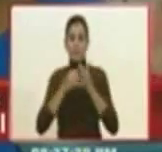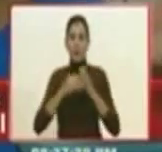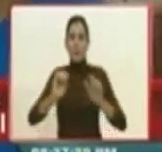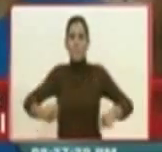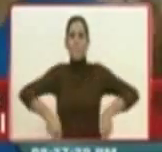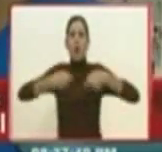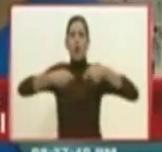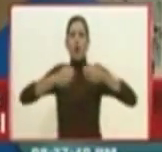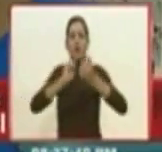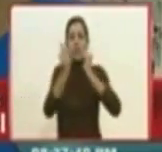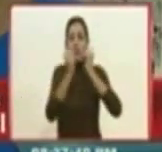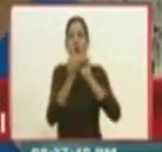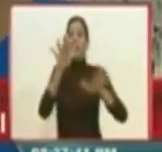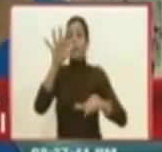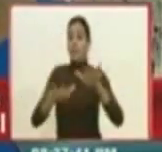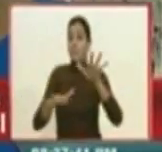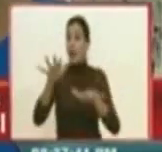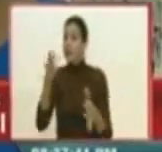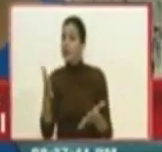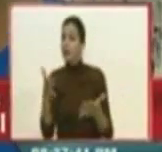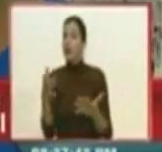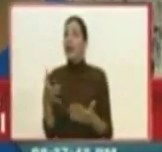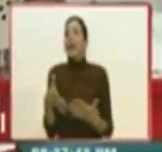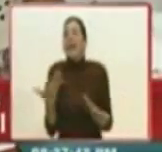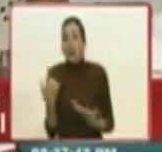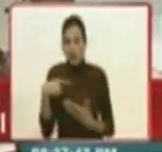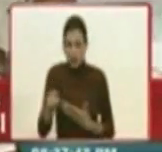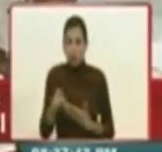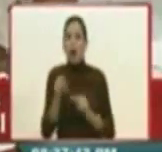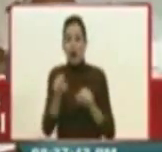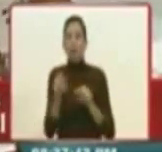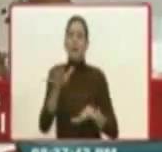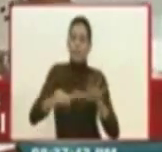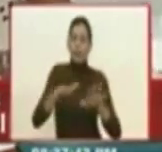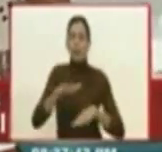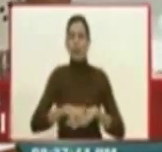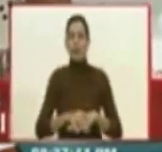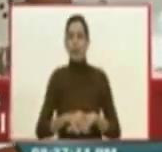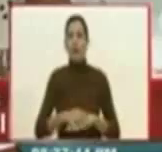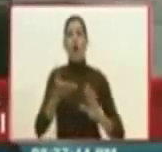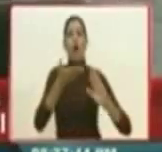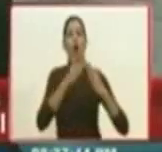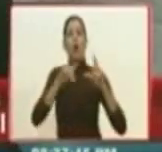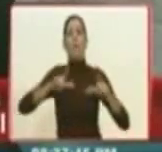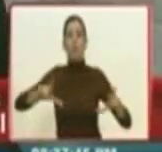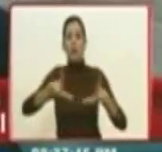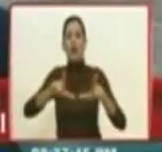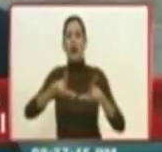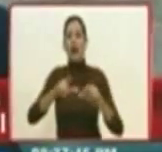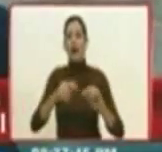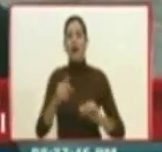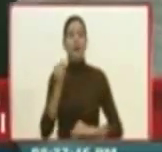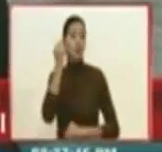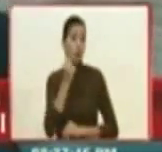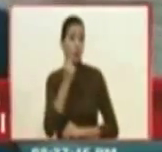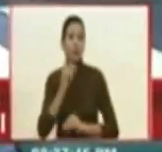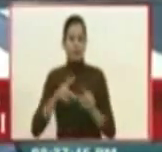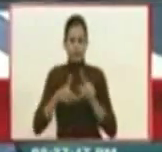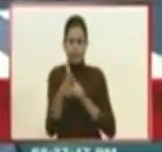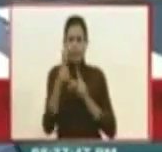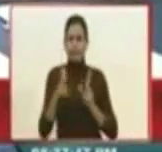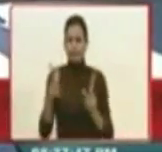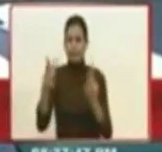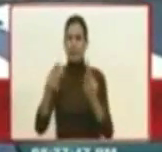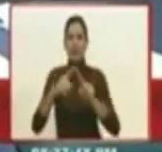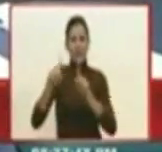dependiendo la materia prima que tengamos en ese momento. Desde la comuna de Antonio José de Sucre han afinado cortes, patrones y